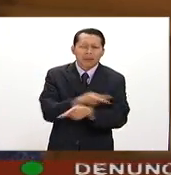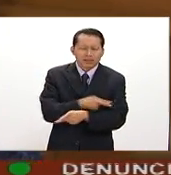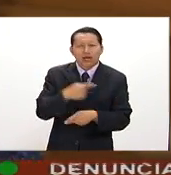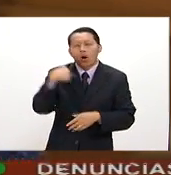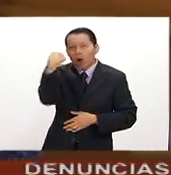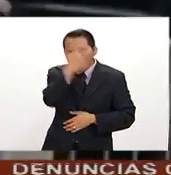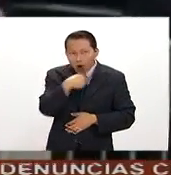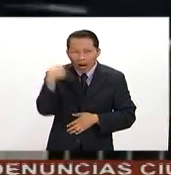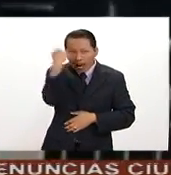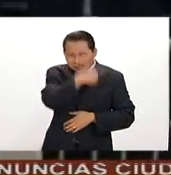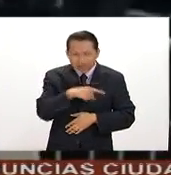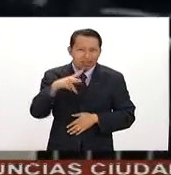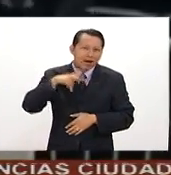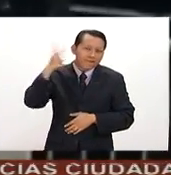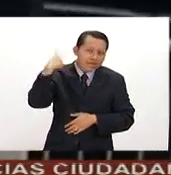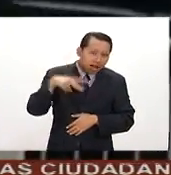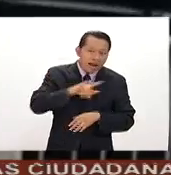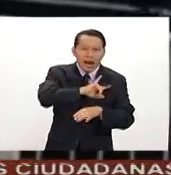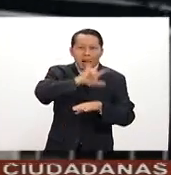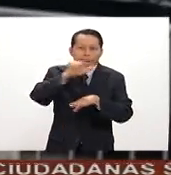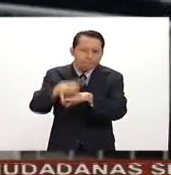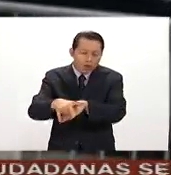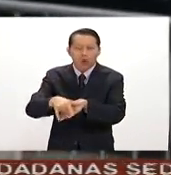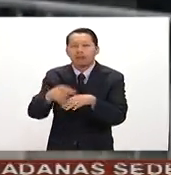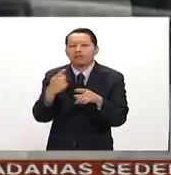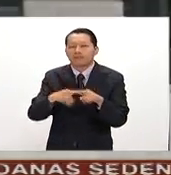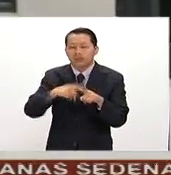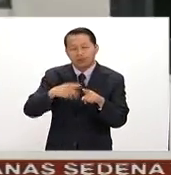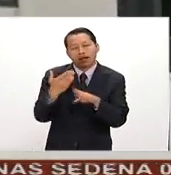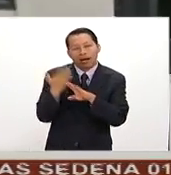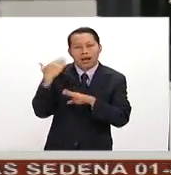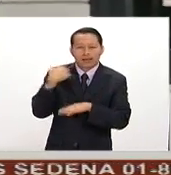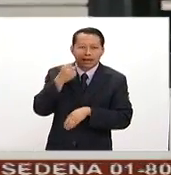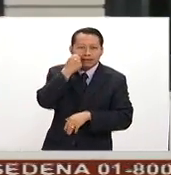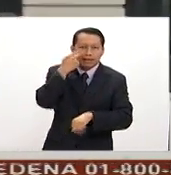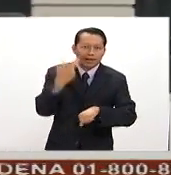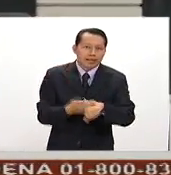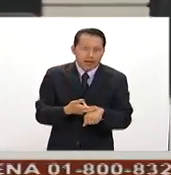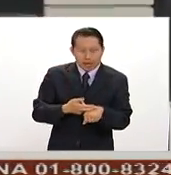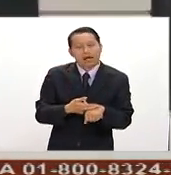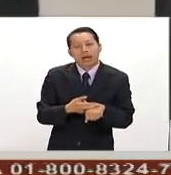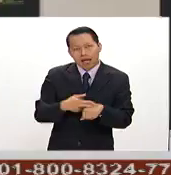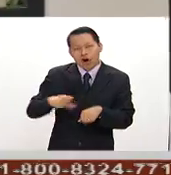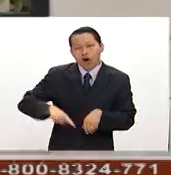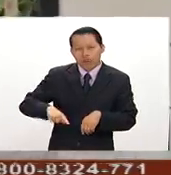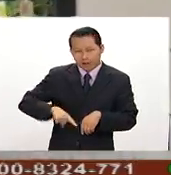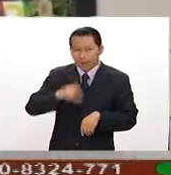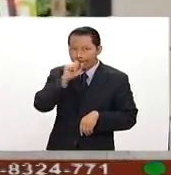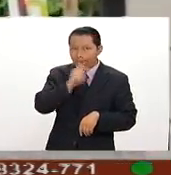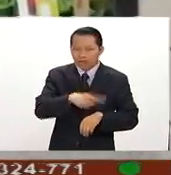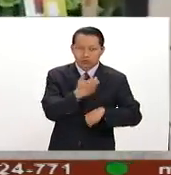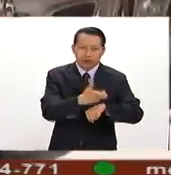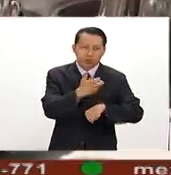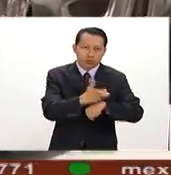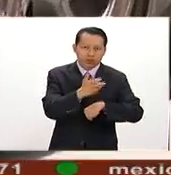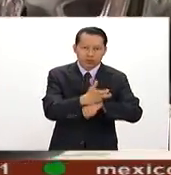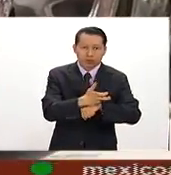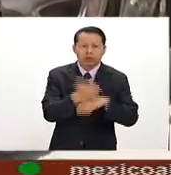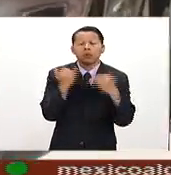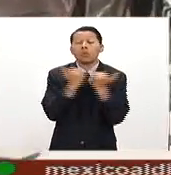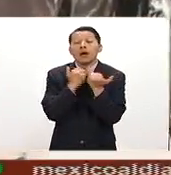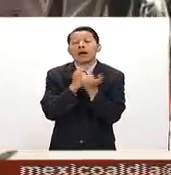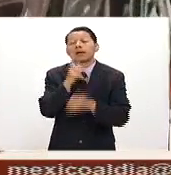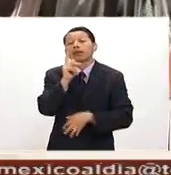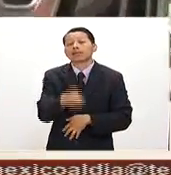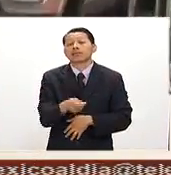que viajaba en avión la señora Clinton cuando era secretaria de Estado de los Estados Unidos. Por cierto